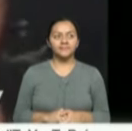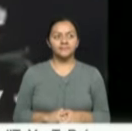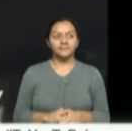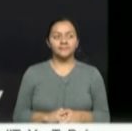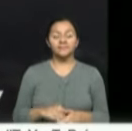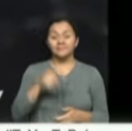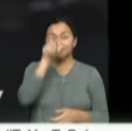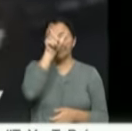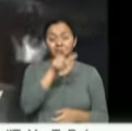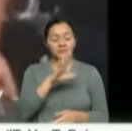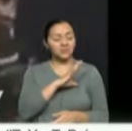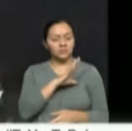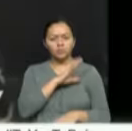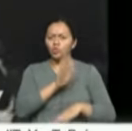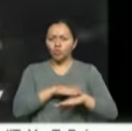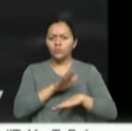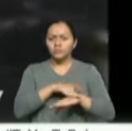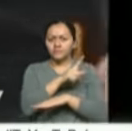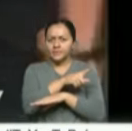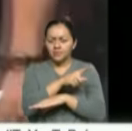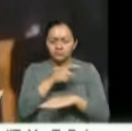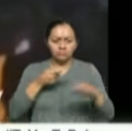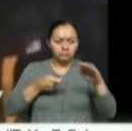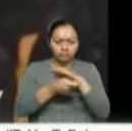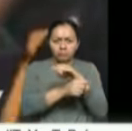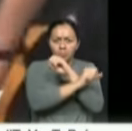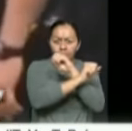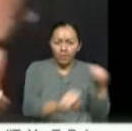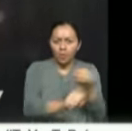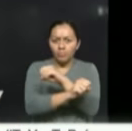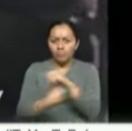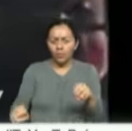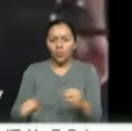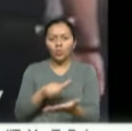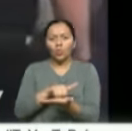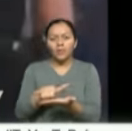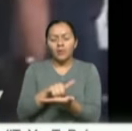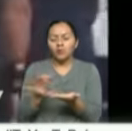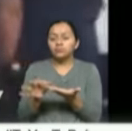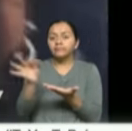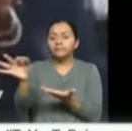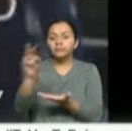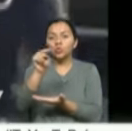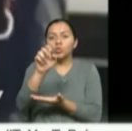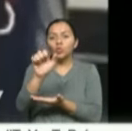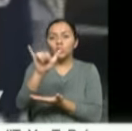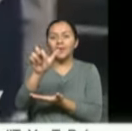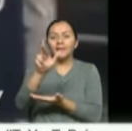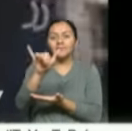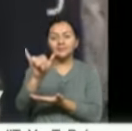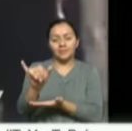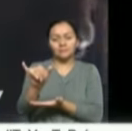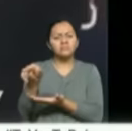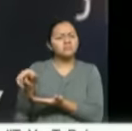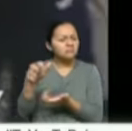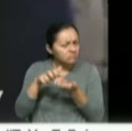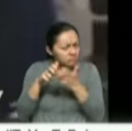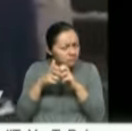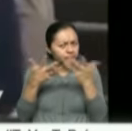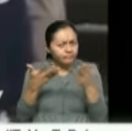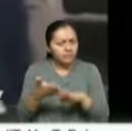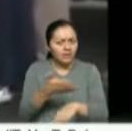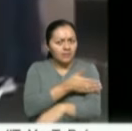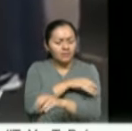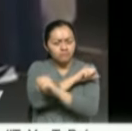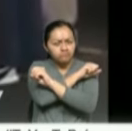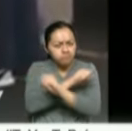Capturado el presunto responsable de las explosiones en Nueva York y Nueva Jersey del pasado fin de semana. El alcalde neoyorquino Bill de Blasio ha expresado posteriormente